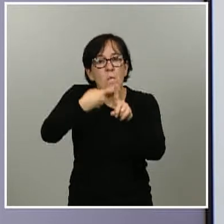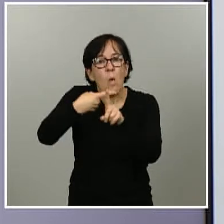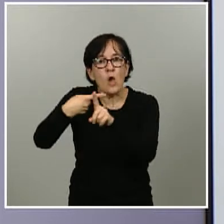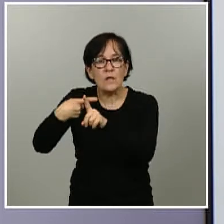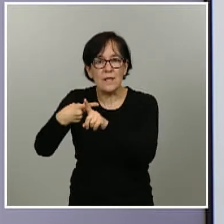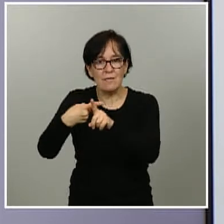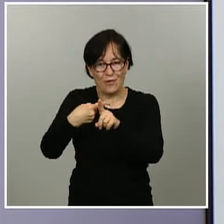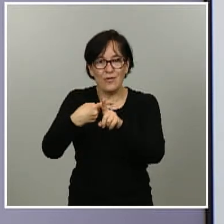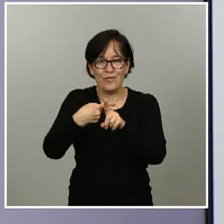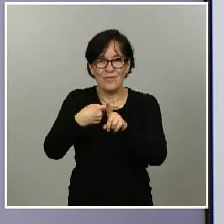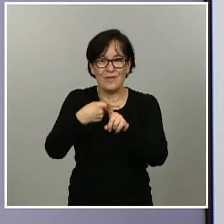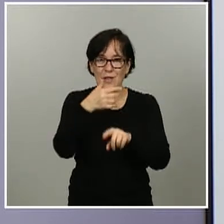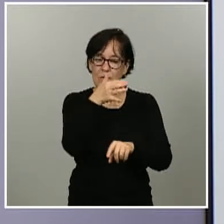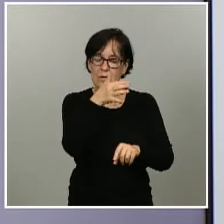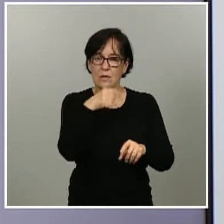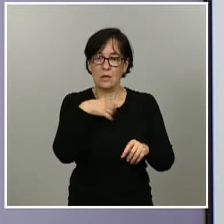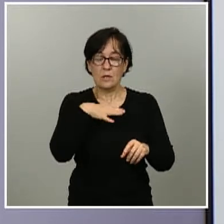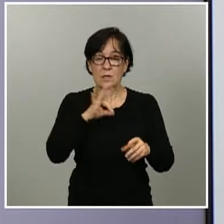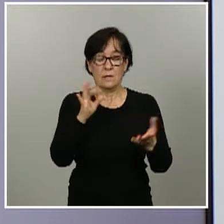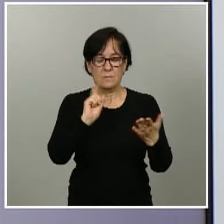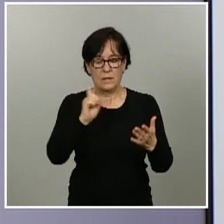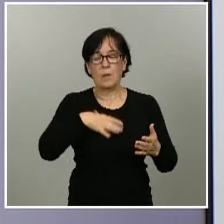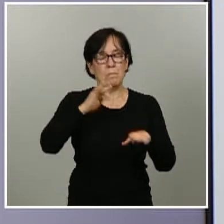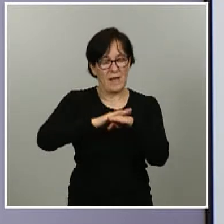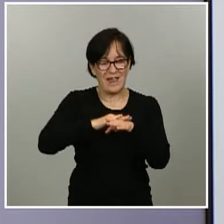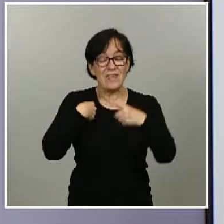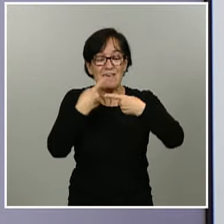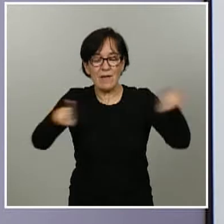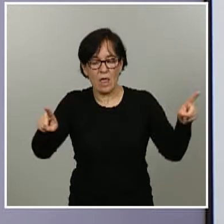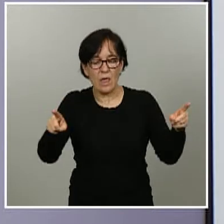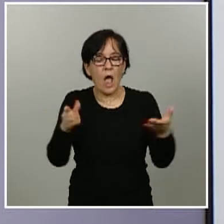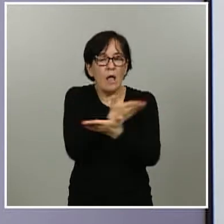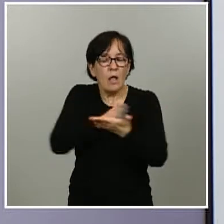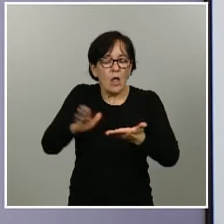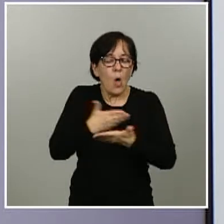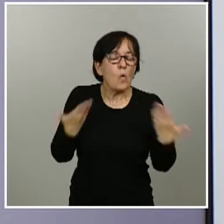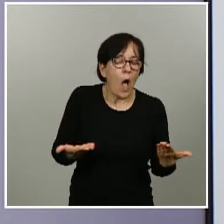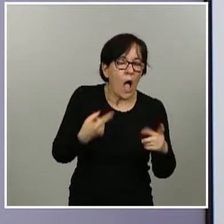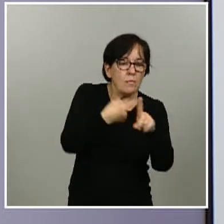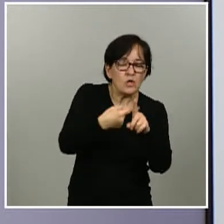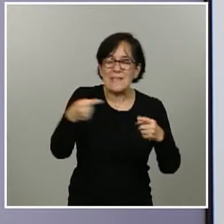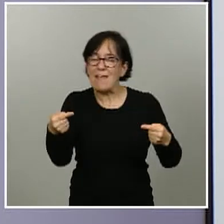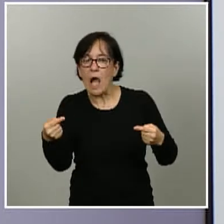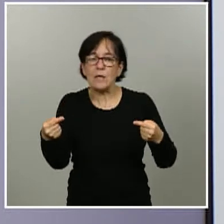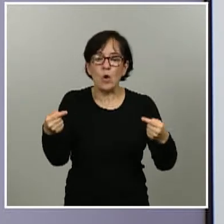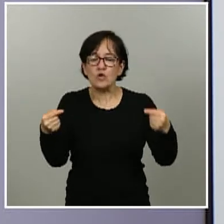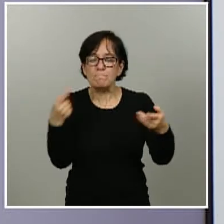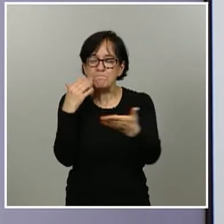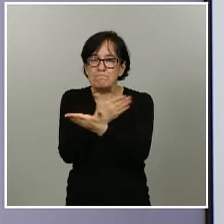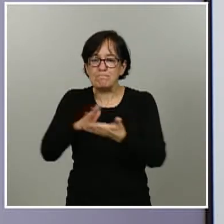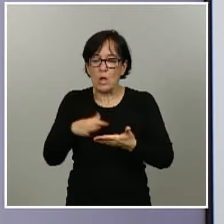que no sea capacidad de diferenciar claramente todos los positivos de los negativos, nos puede